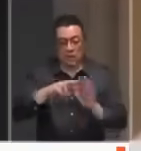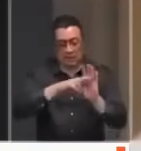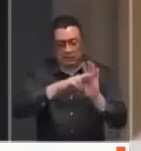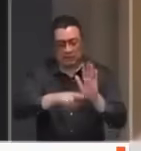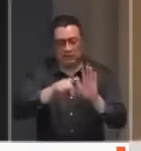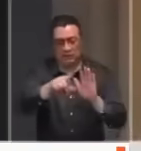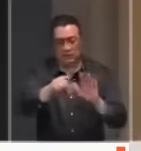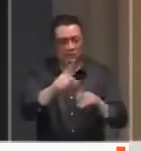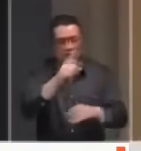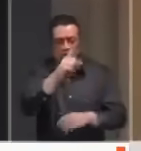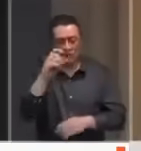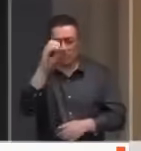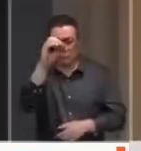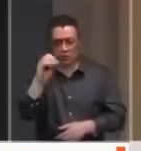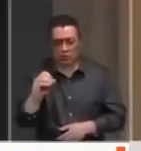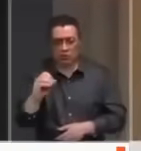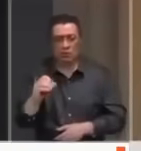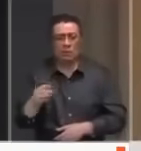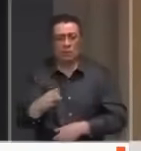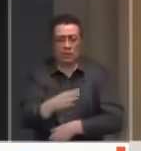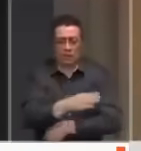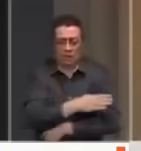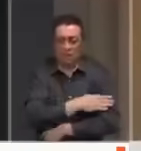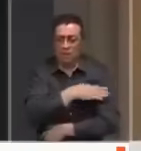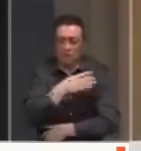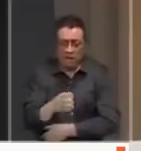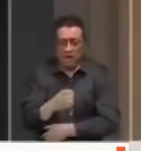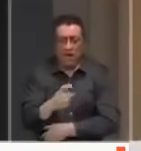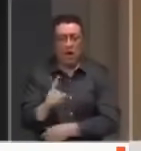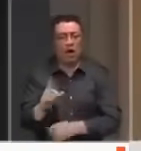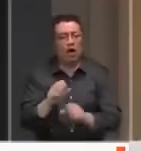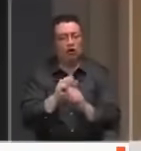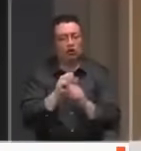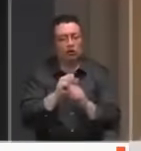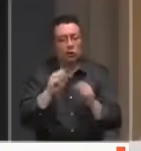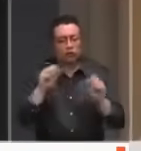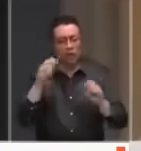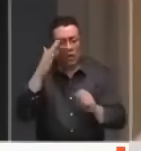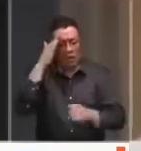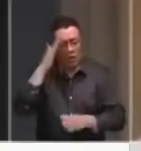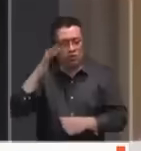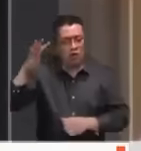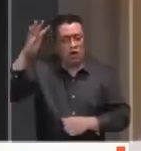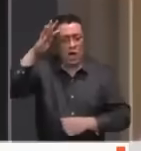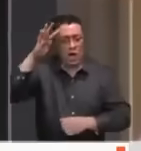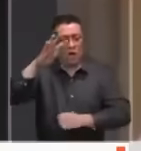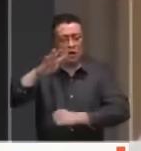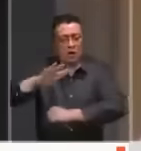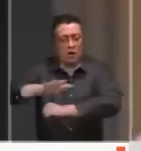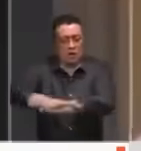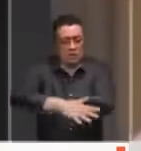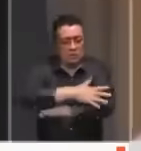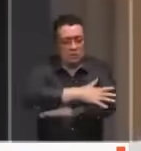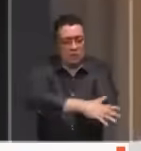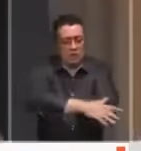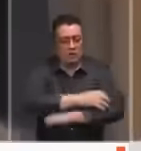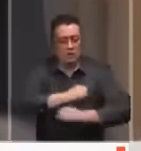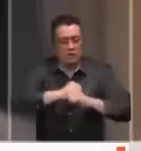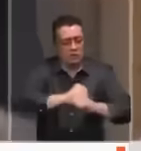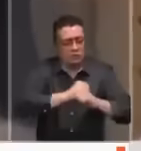completamente. Con fe, lo imposible soñar. Al mar, combatir sin